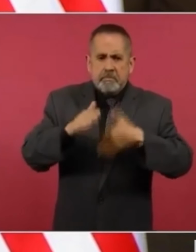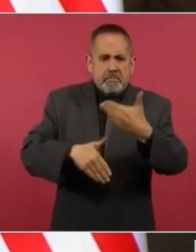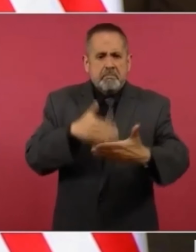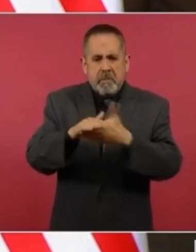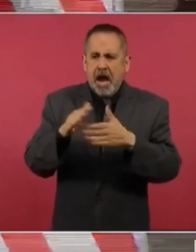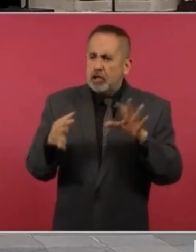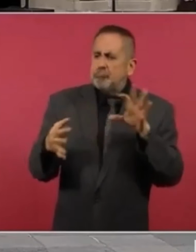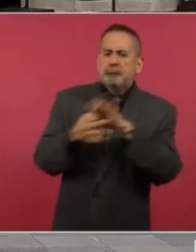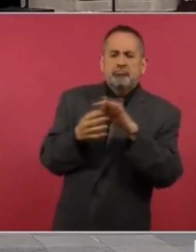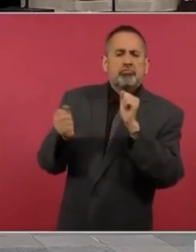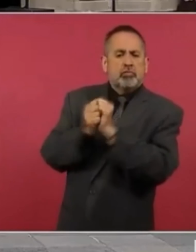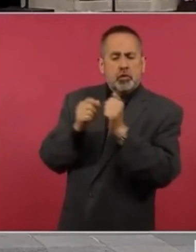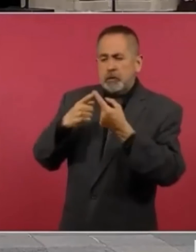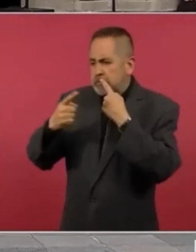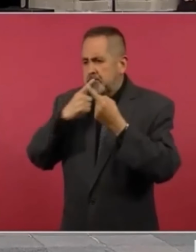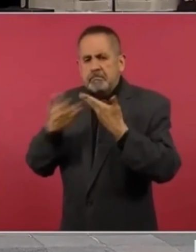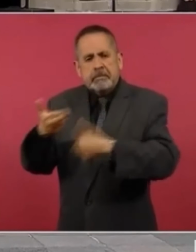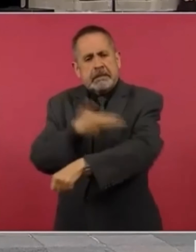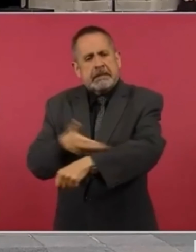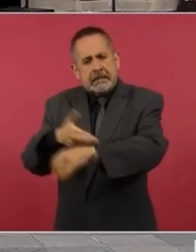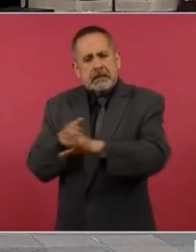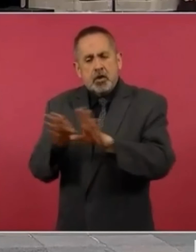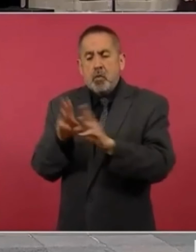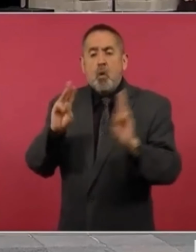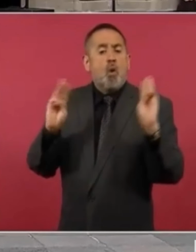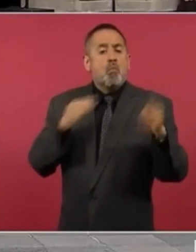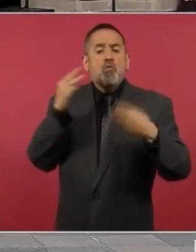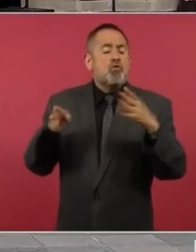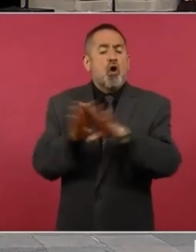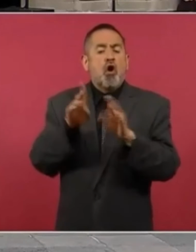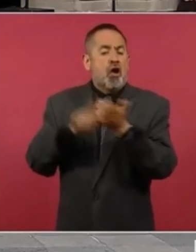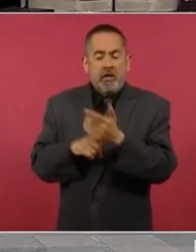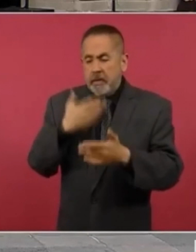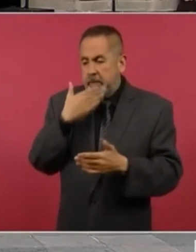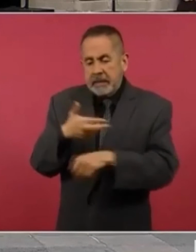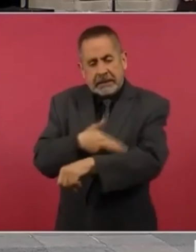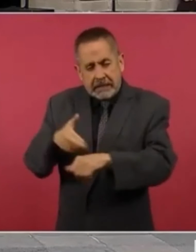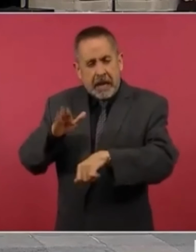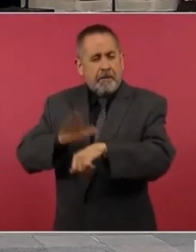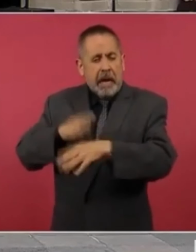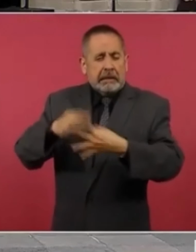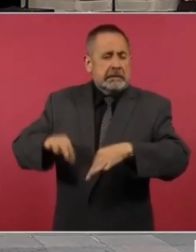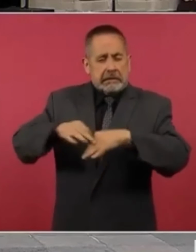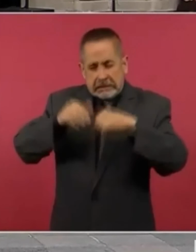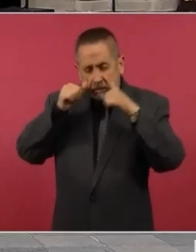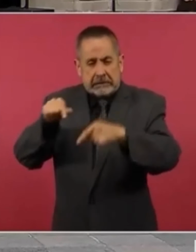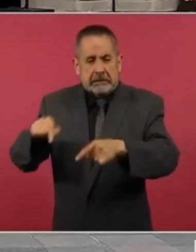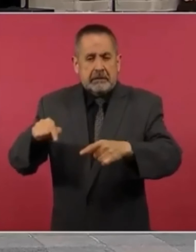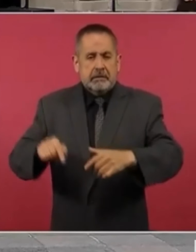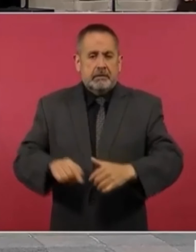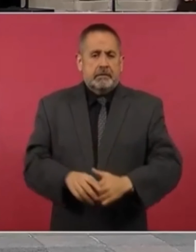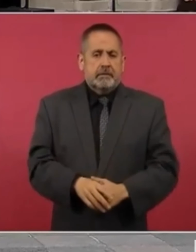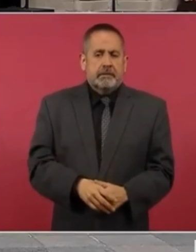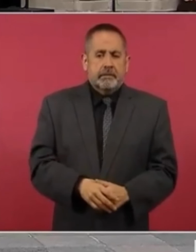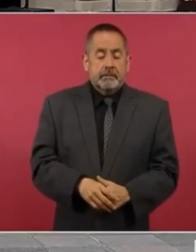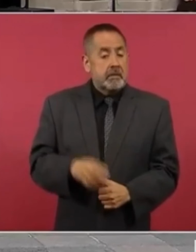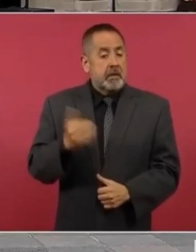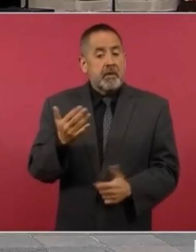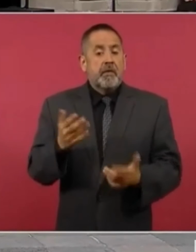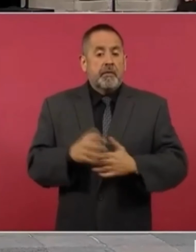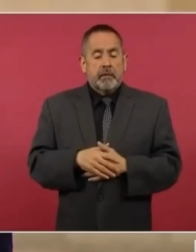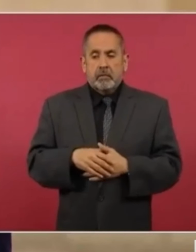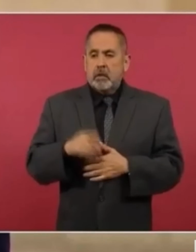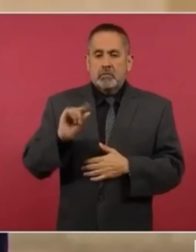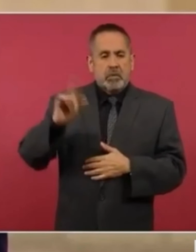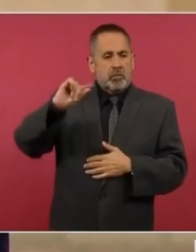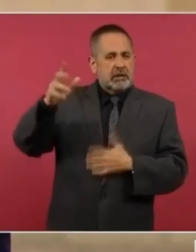en un momento en que las cadenas de suministro en todo el mundo se encuentran bajo mayor presión. Y actores